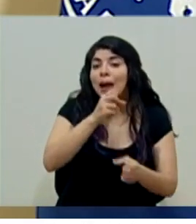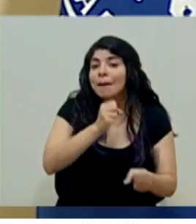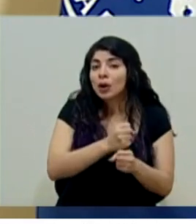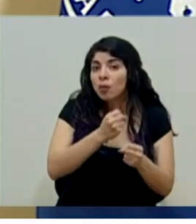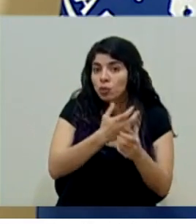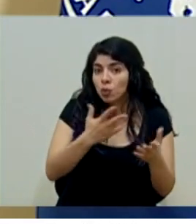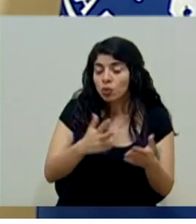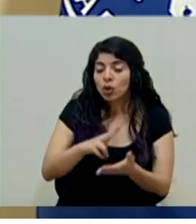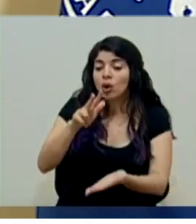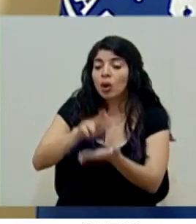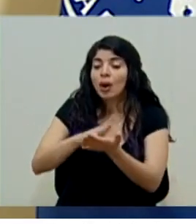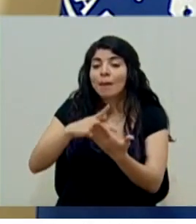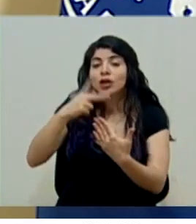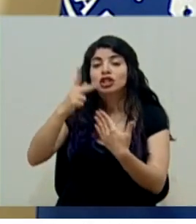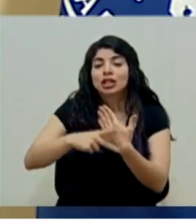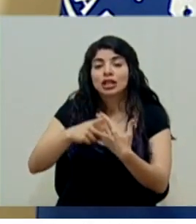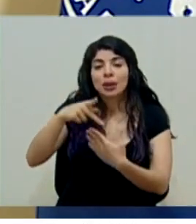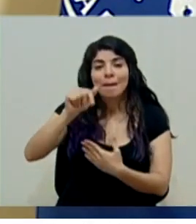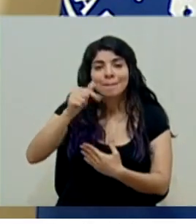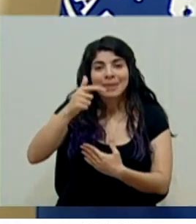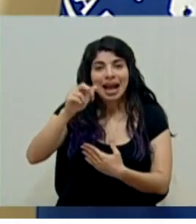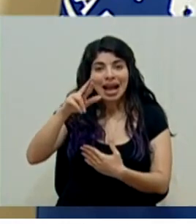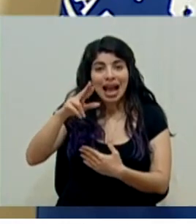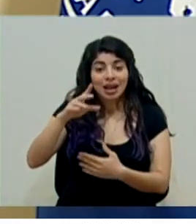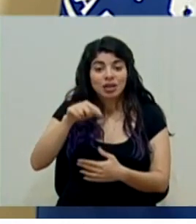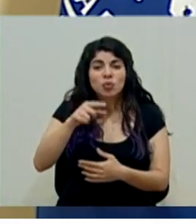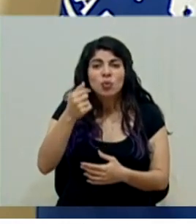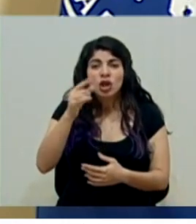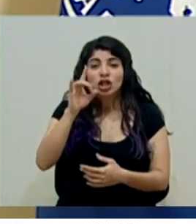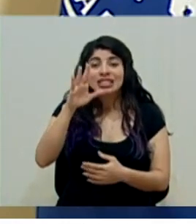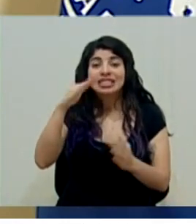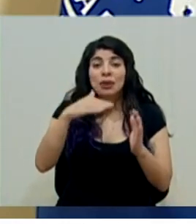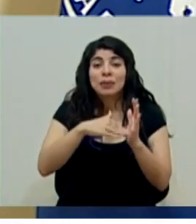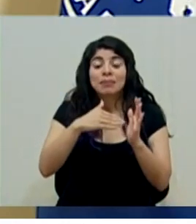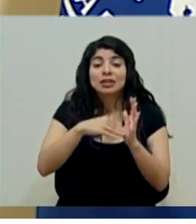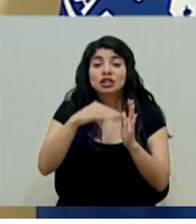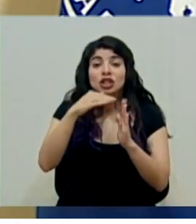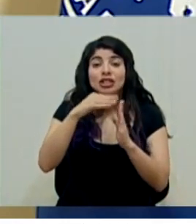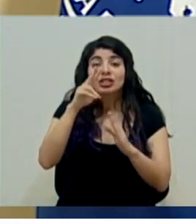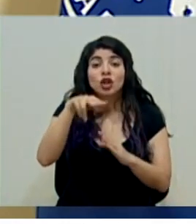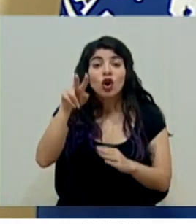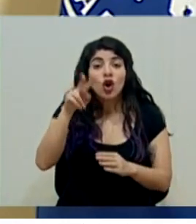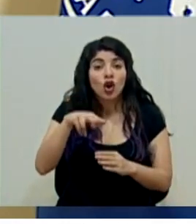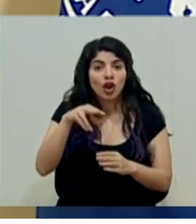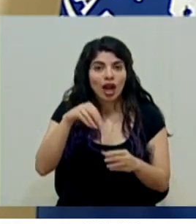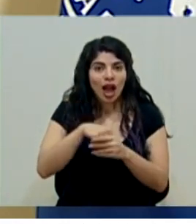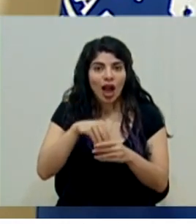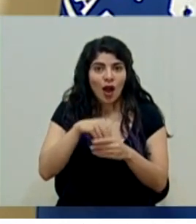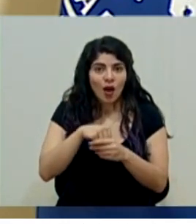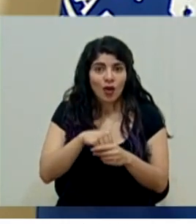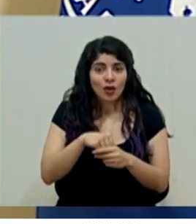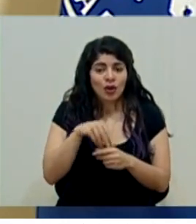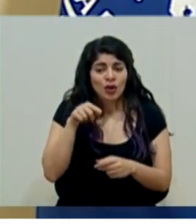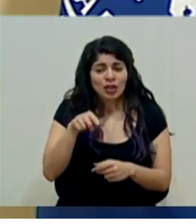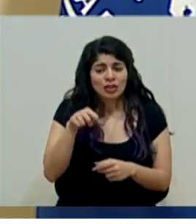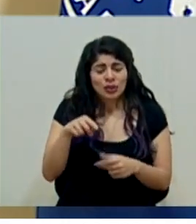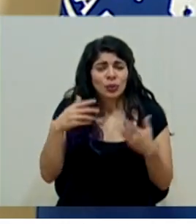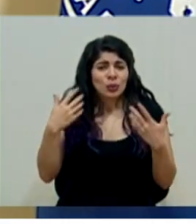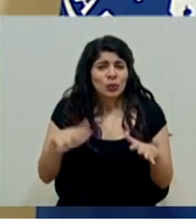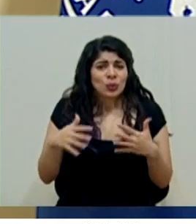al proyecto Pagar, que está pronto a aprobarse, 85 mil millones de colones en ahorro, que